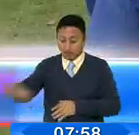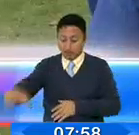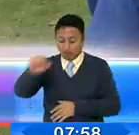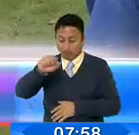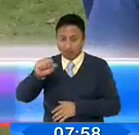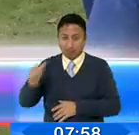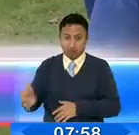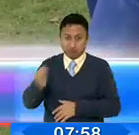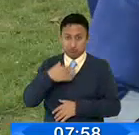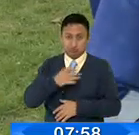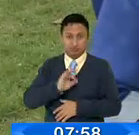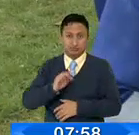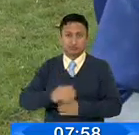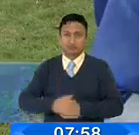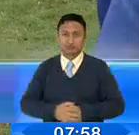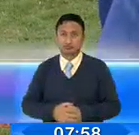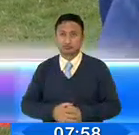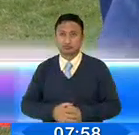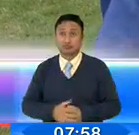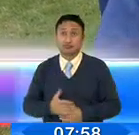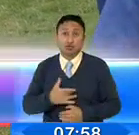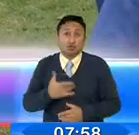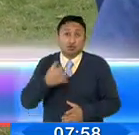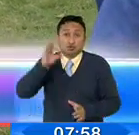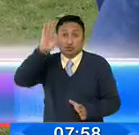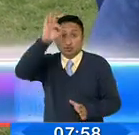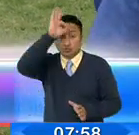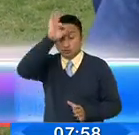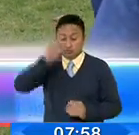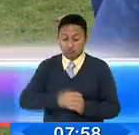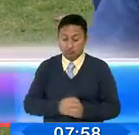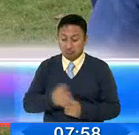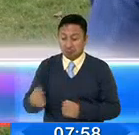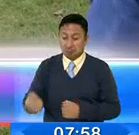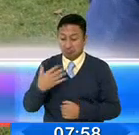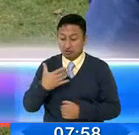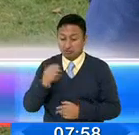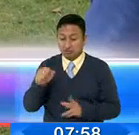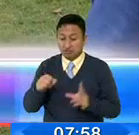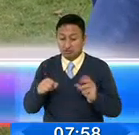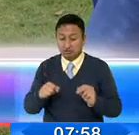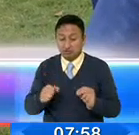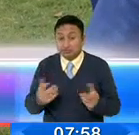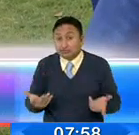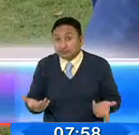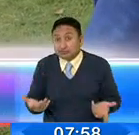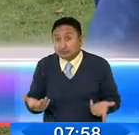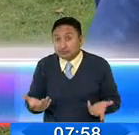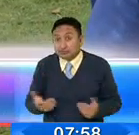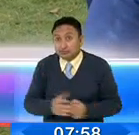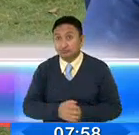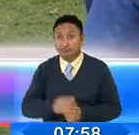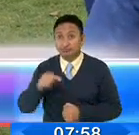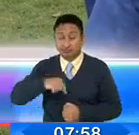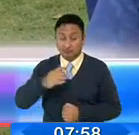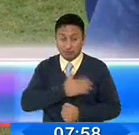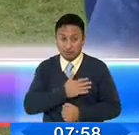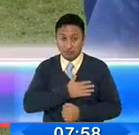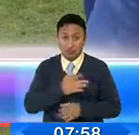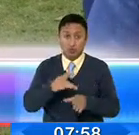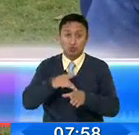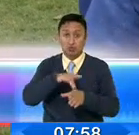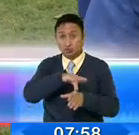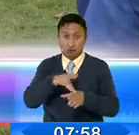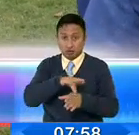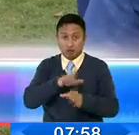Pues uno no se sabe si es contagioso o no. Entonces es un riesgo para nosotros y para